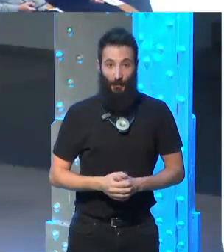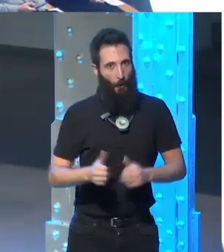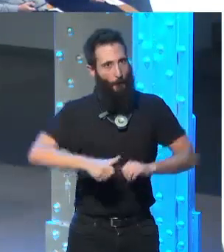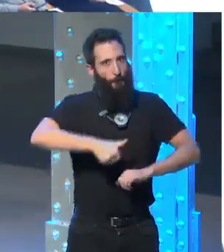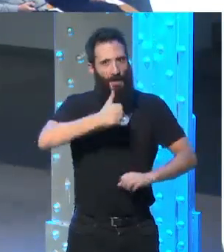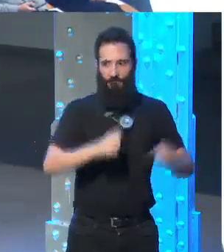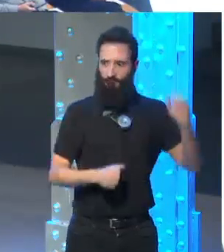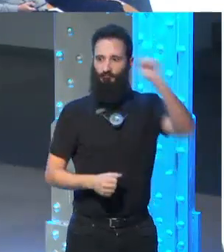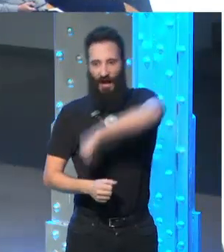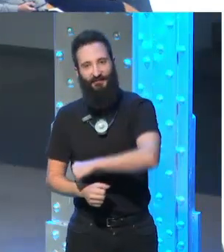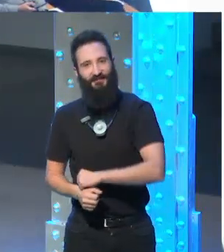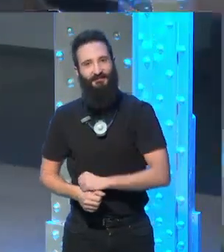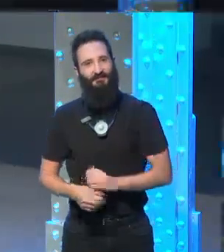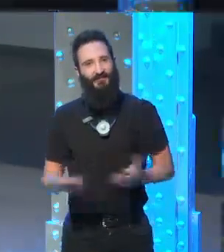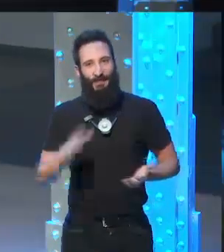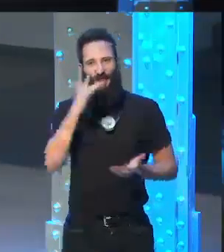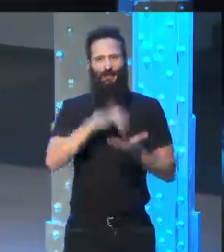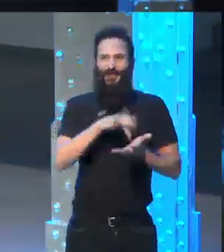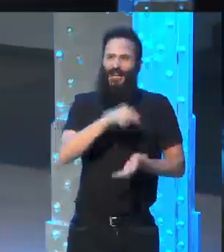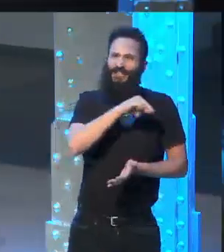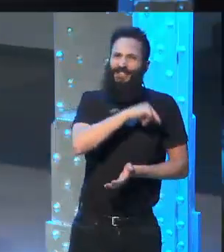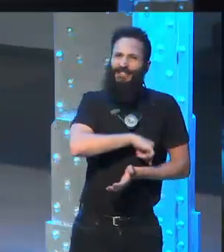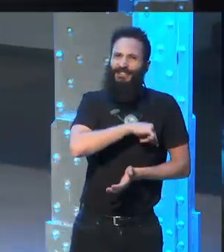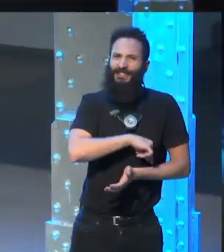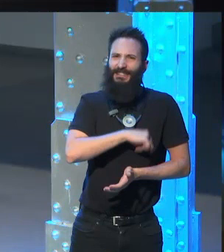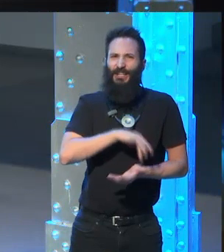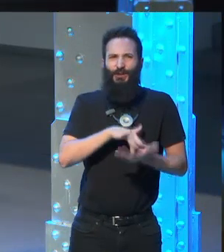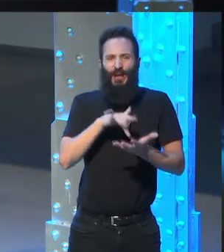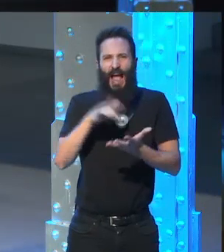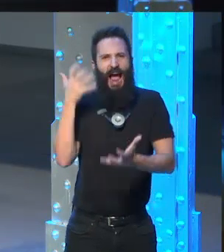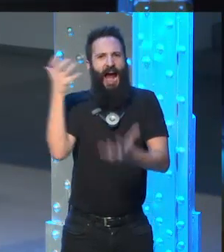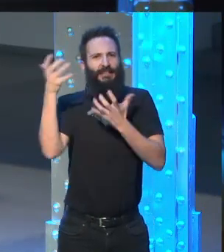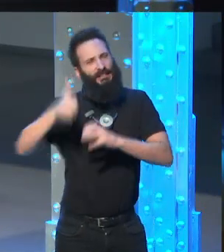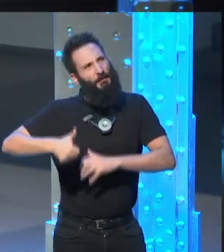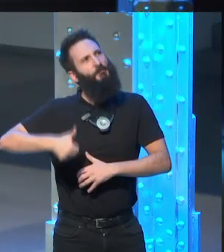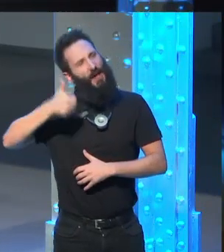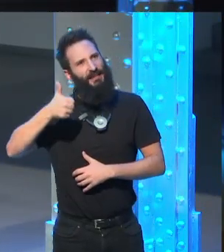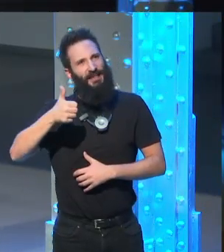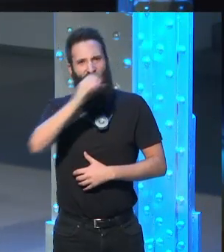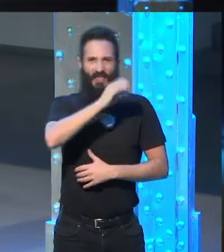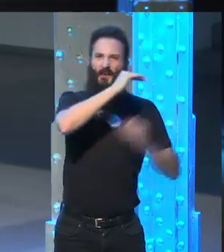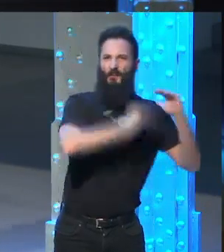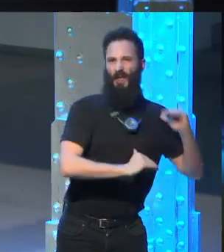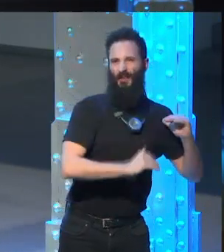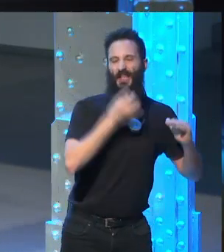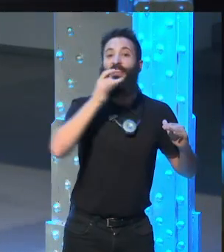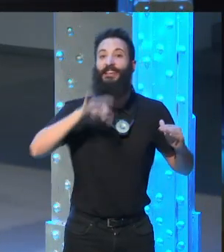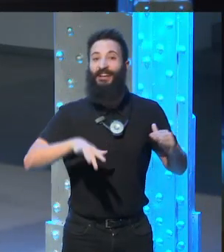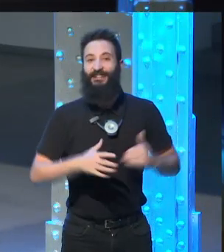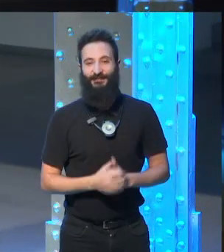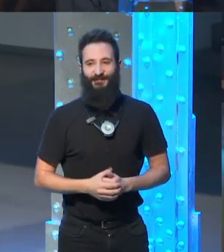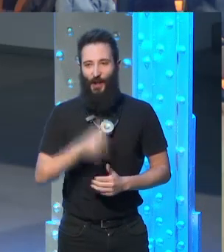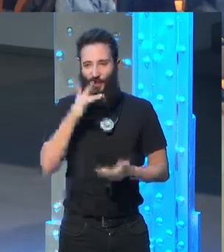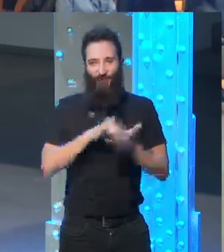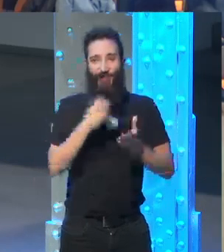Son más, bueno. ¿Y quién se siente de los que quedan más artista que científico? Venga, animaos, que hay